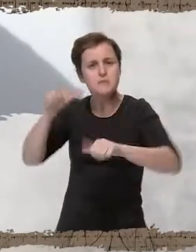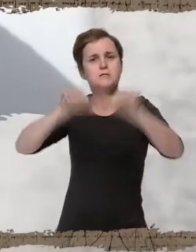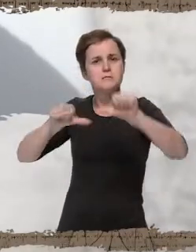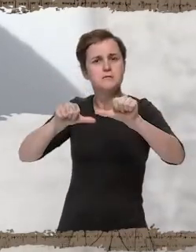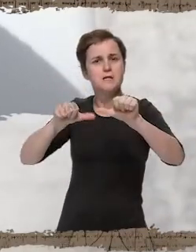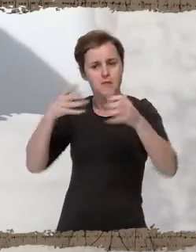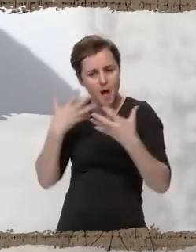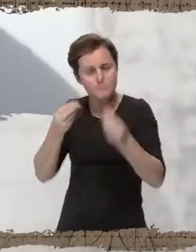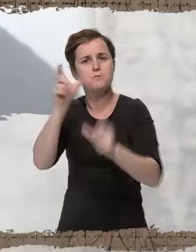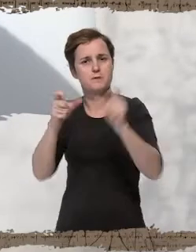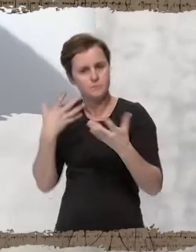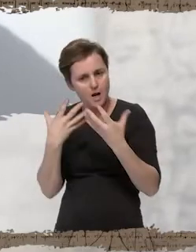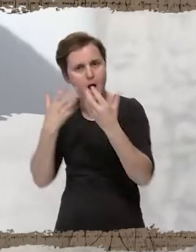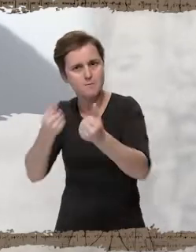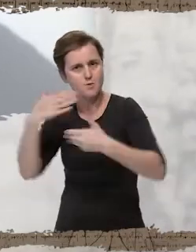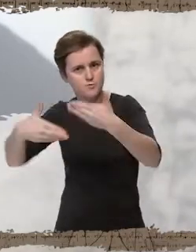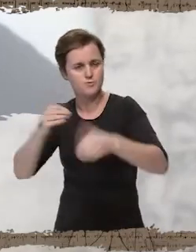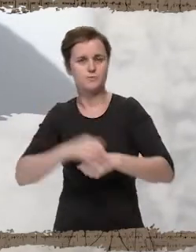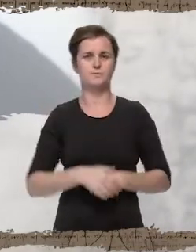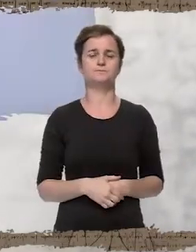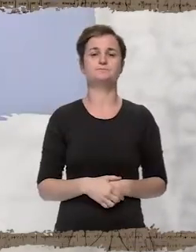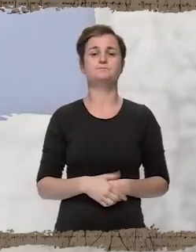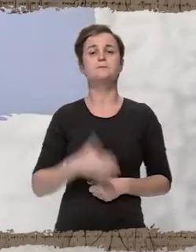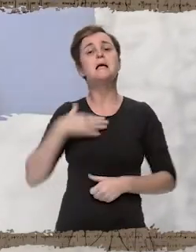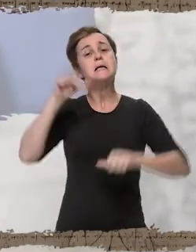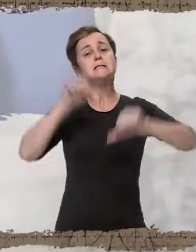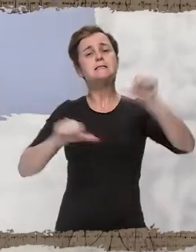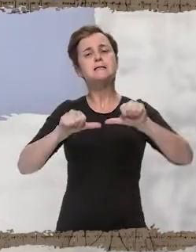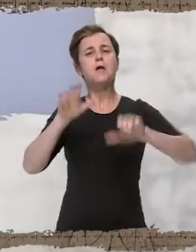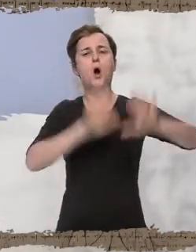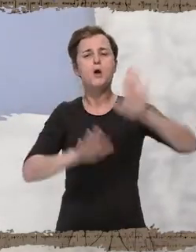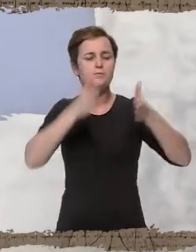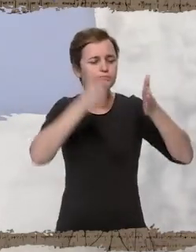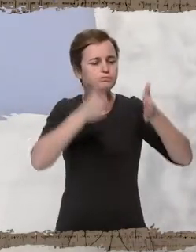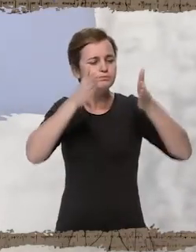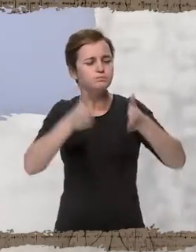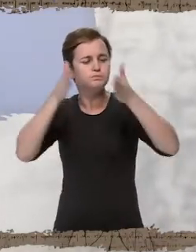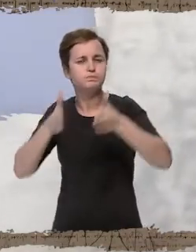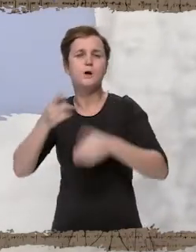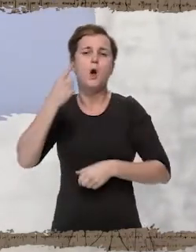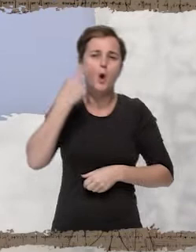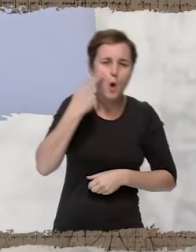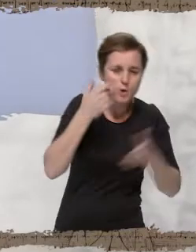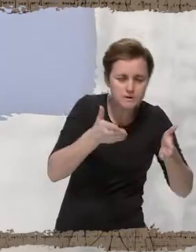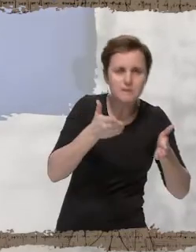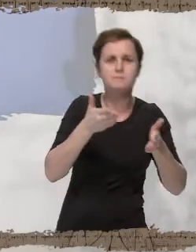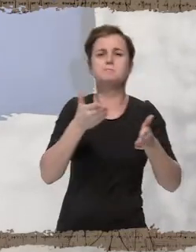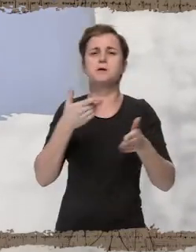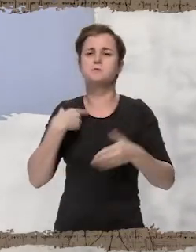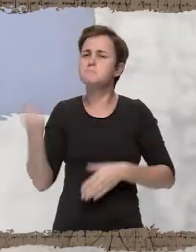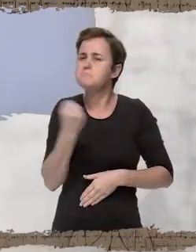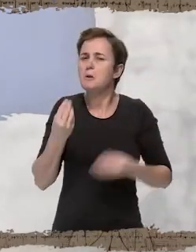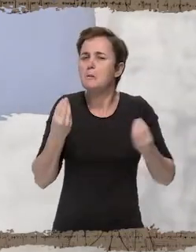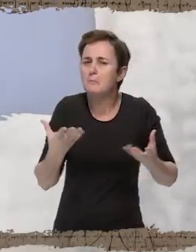las ciencias y a las personas que hacen ciencia. La ciencia está organizada sistemáticamente por conocimientos y